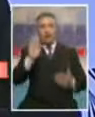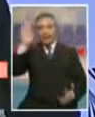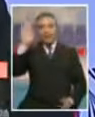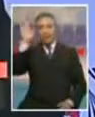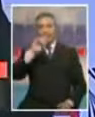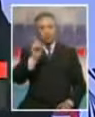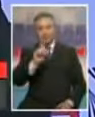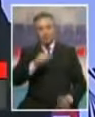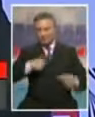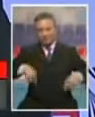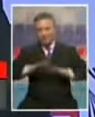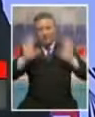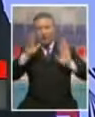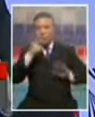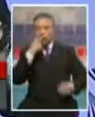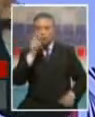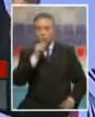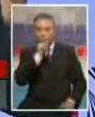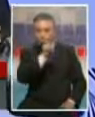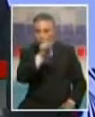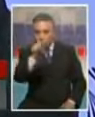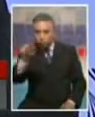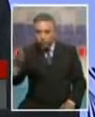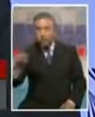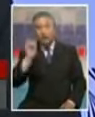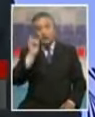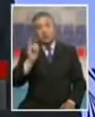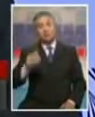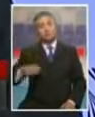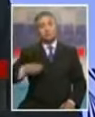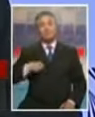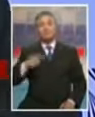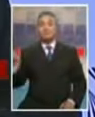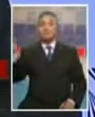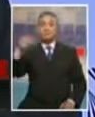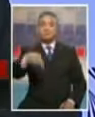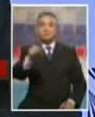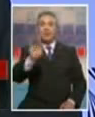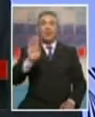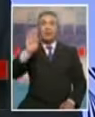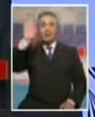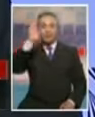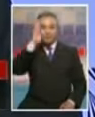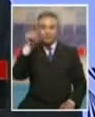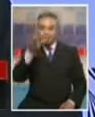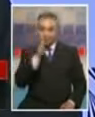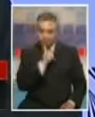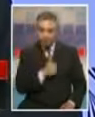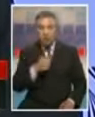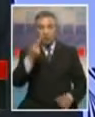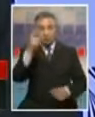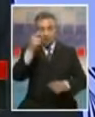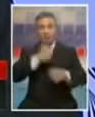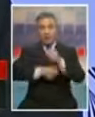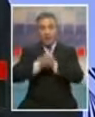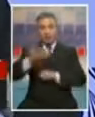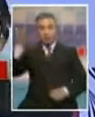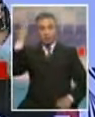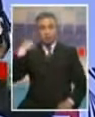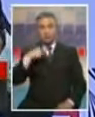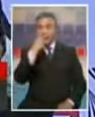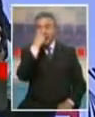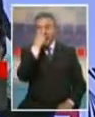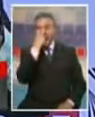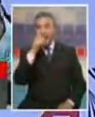sino de ustedes. Sí creo y quiero lamentar la ausencia de la candidata a la Concertación. Hace unos 20 años, un expresidente, Ricardo Lagos,